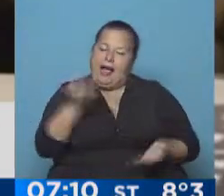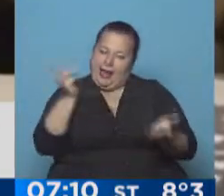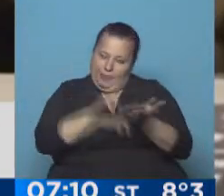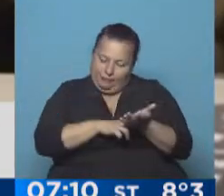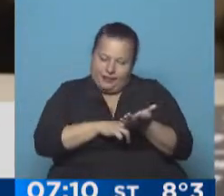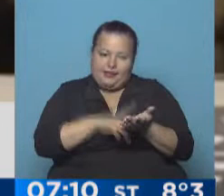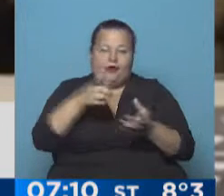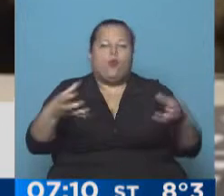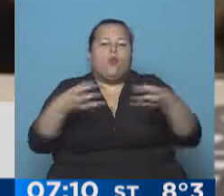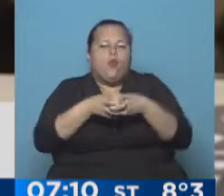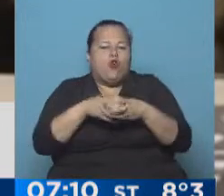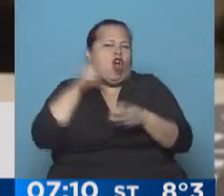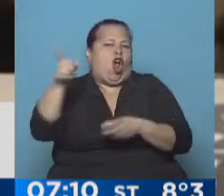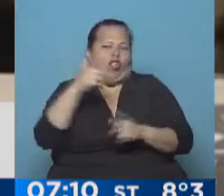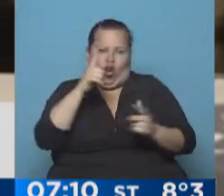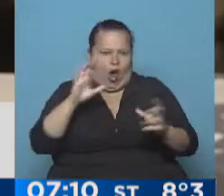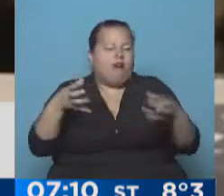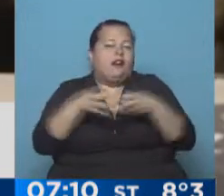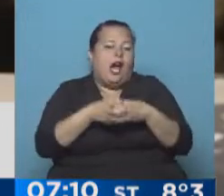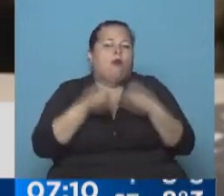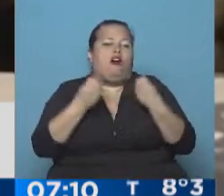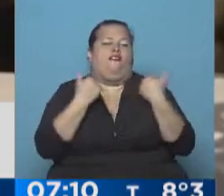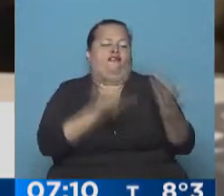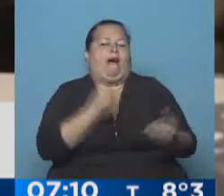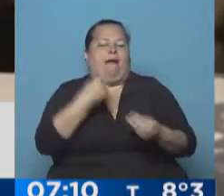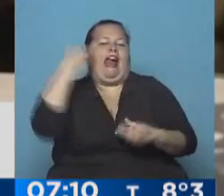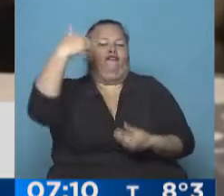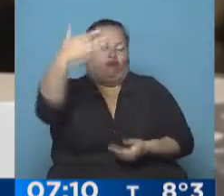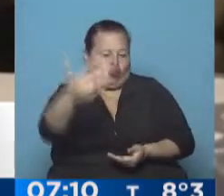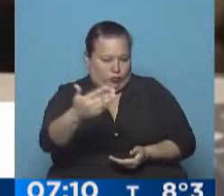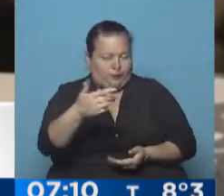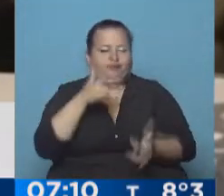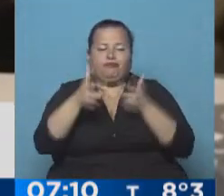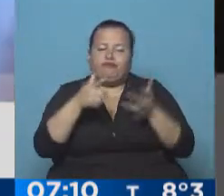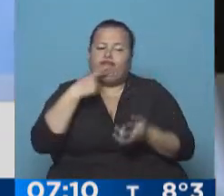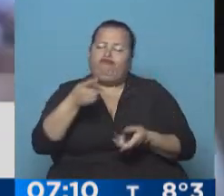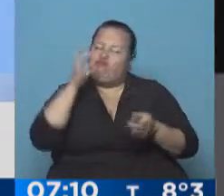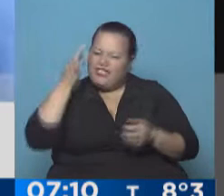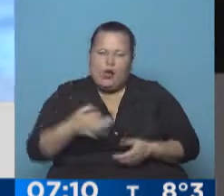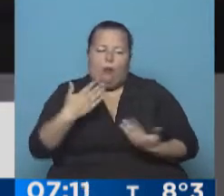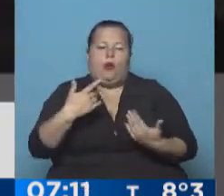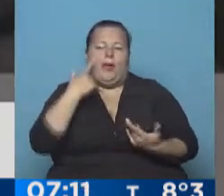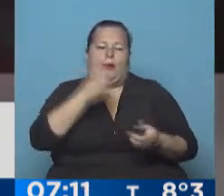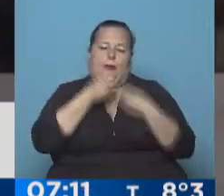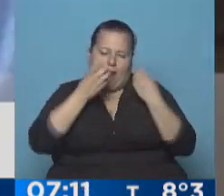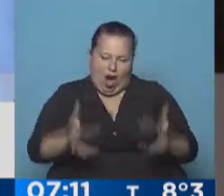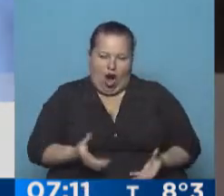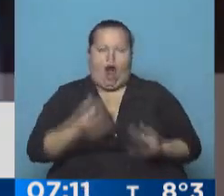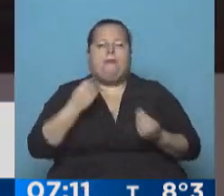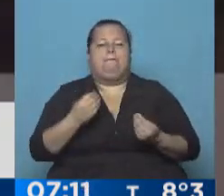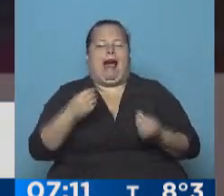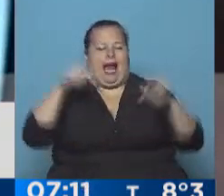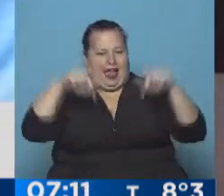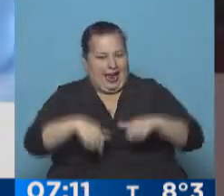su coalición no está en contra de nadie, sino porque están a favor del futuro. Habló de que están convencidos de que podemos vivir mejor para que podamos estar